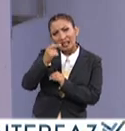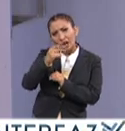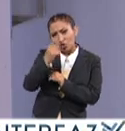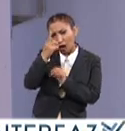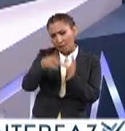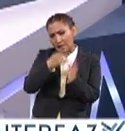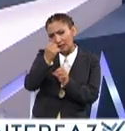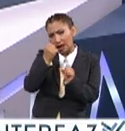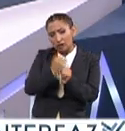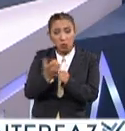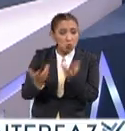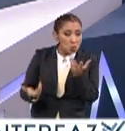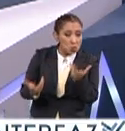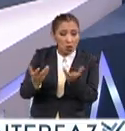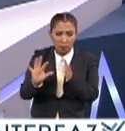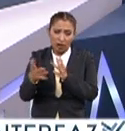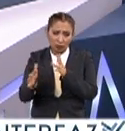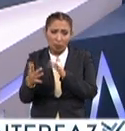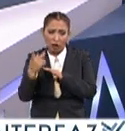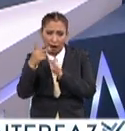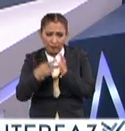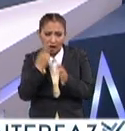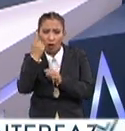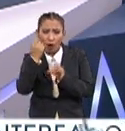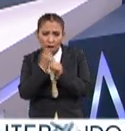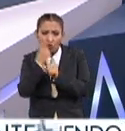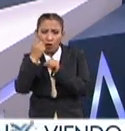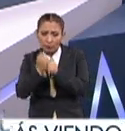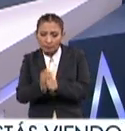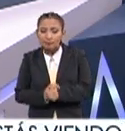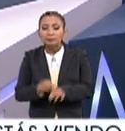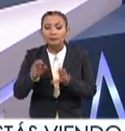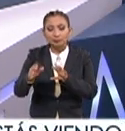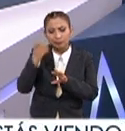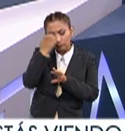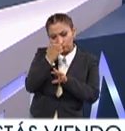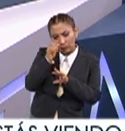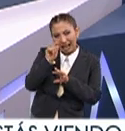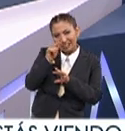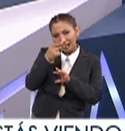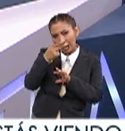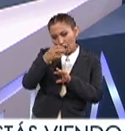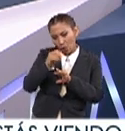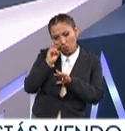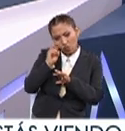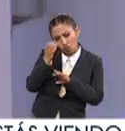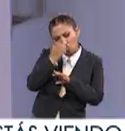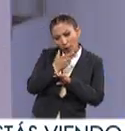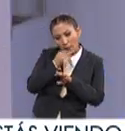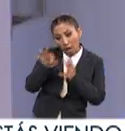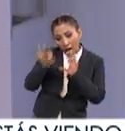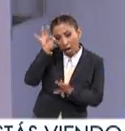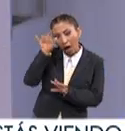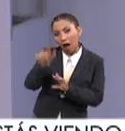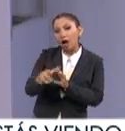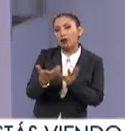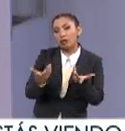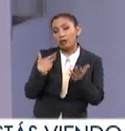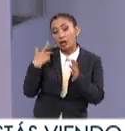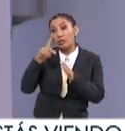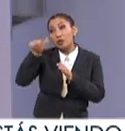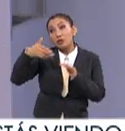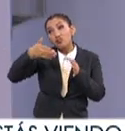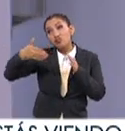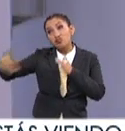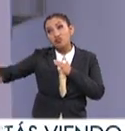año? Más o menos una vez al año. Sí, aproximadamente una vez al año, y después más frecuentemente